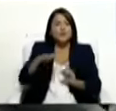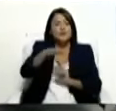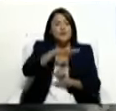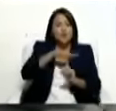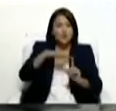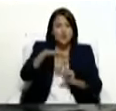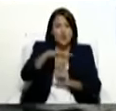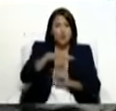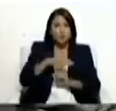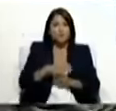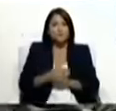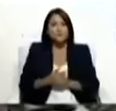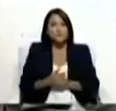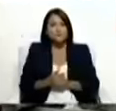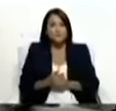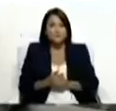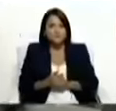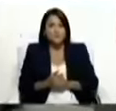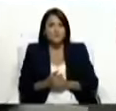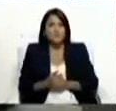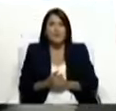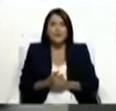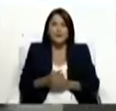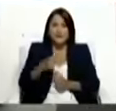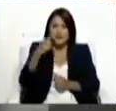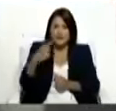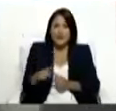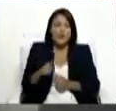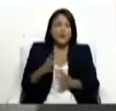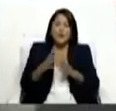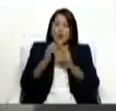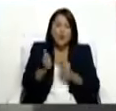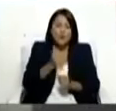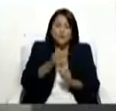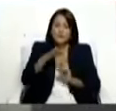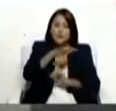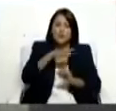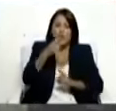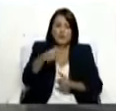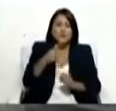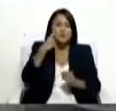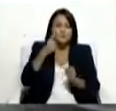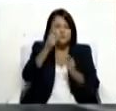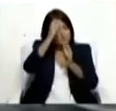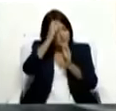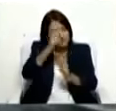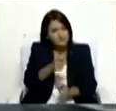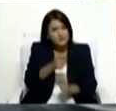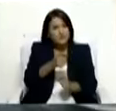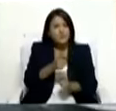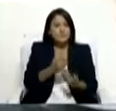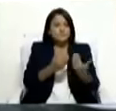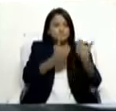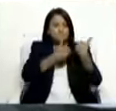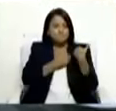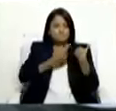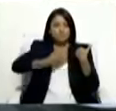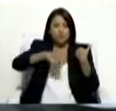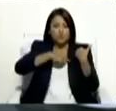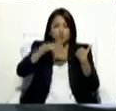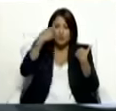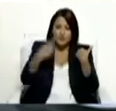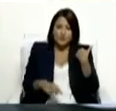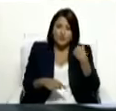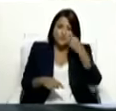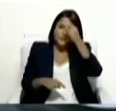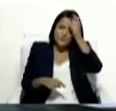como obramos en todos los casos que se nos presentan, honraremos la función tuitiva